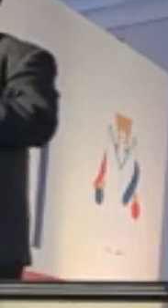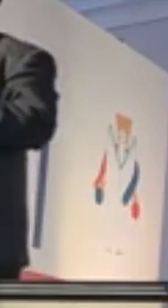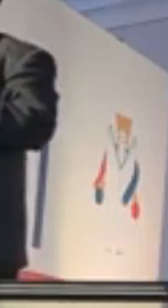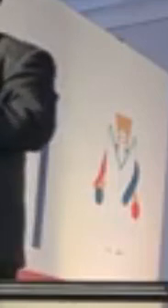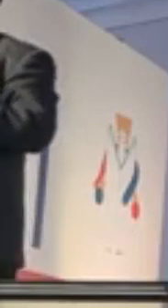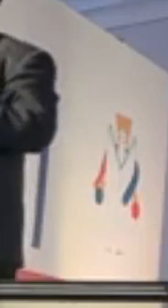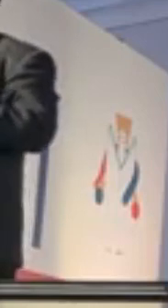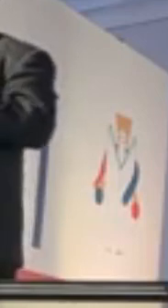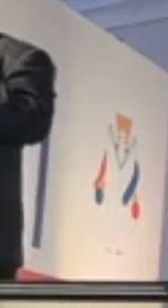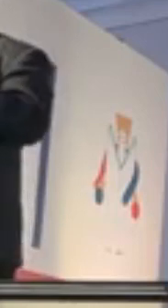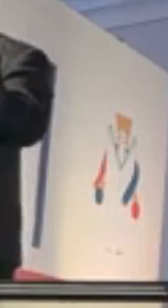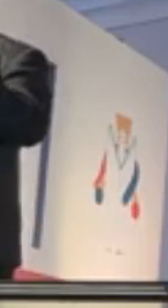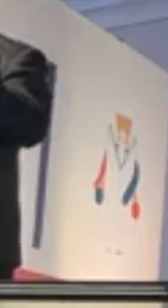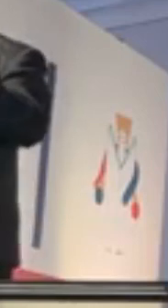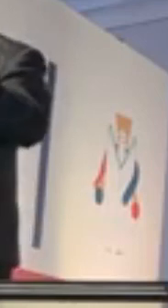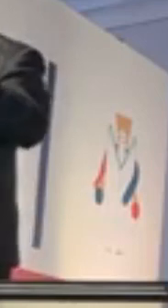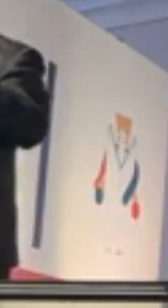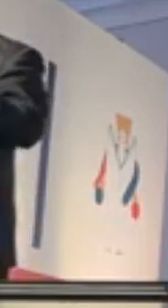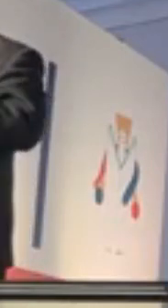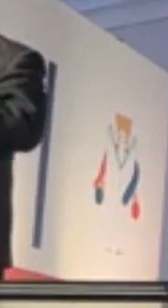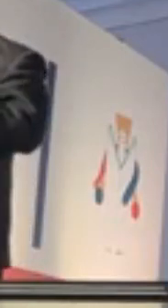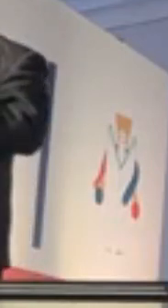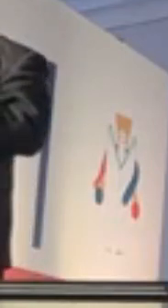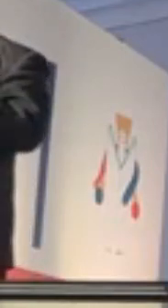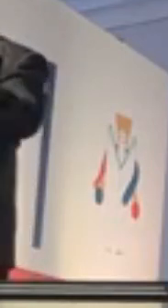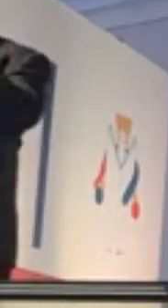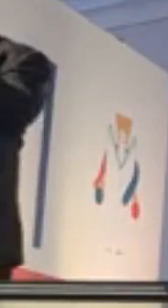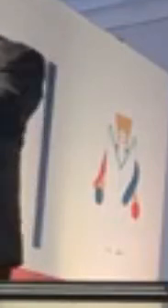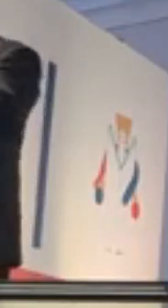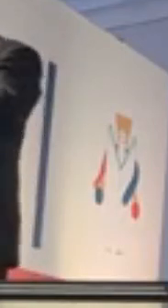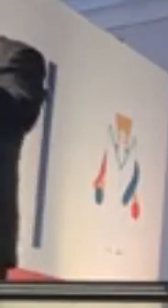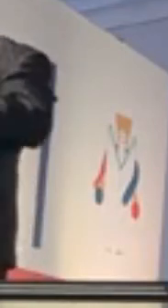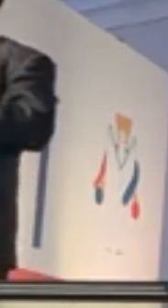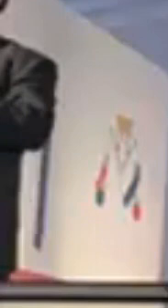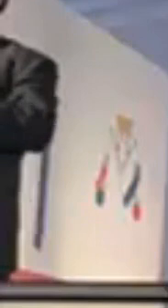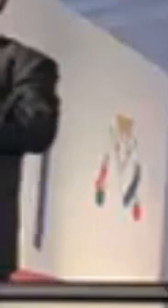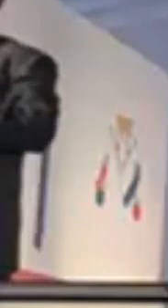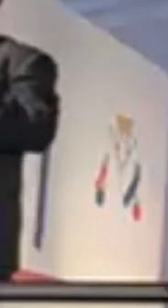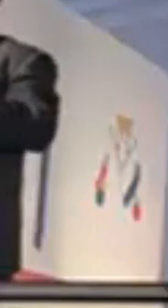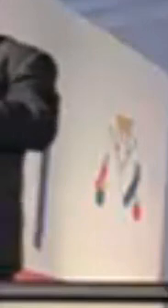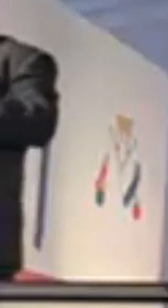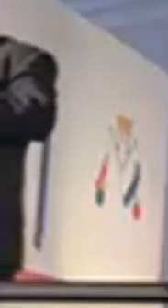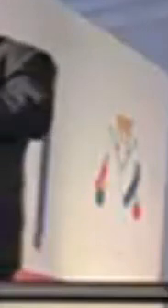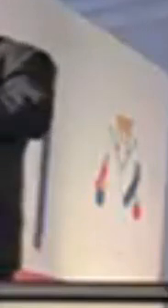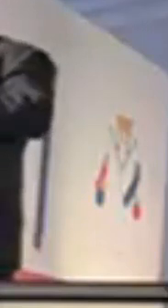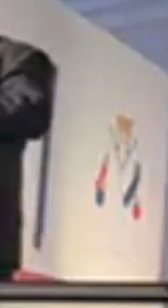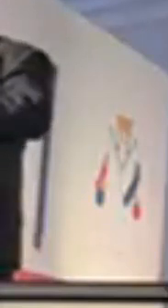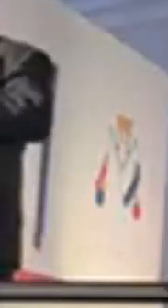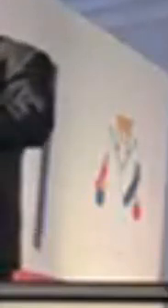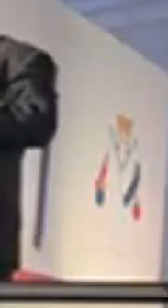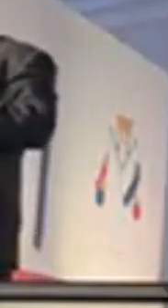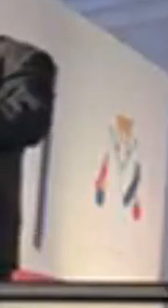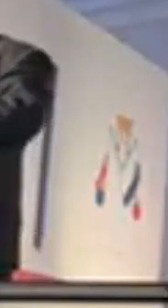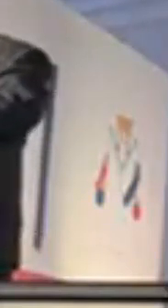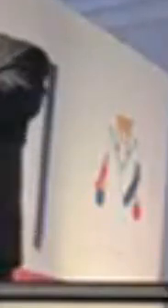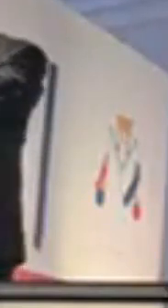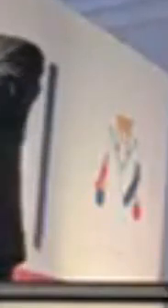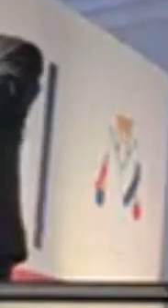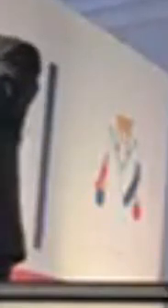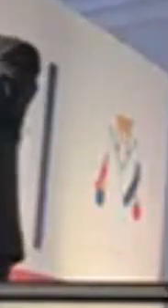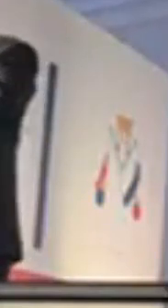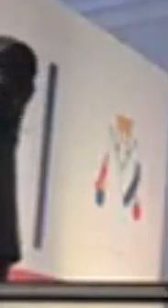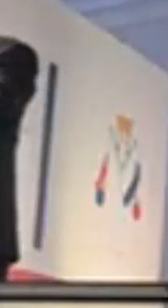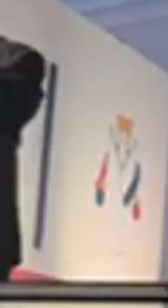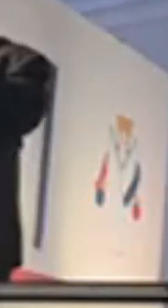poderes fácticos, neutralizarlos, desarticular esas cloacas del Estado que decimos en el